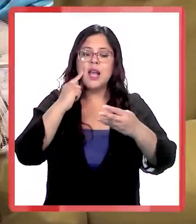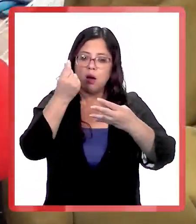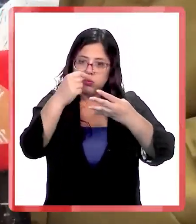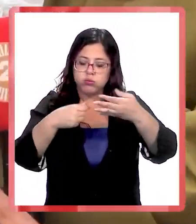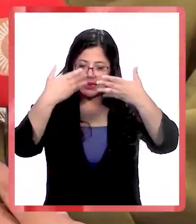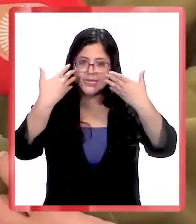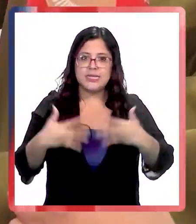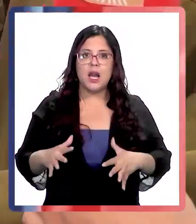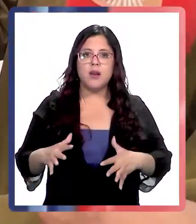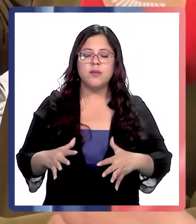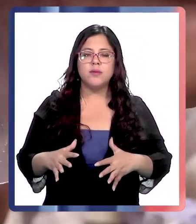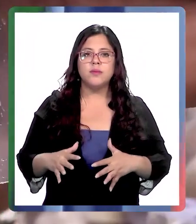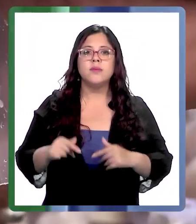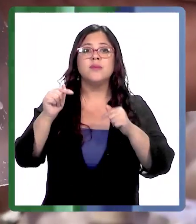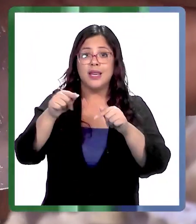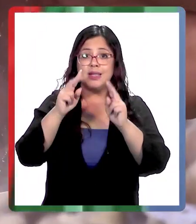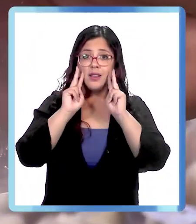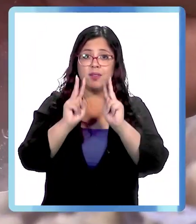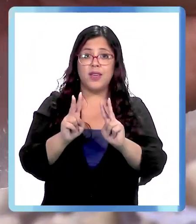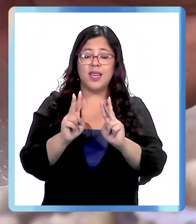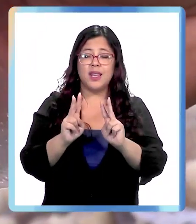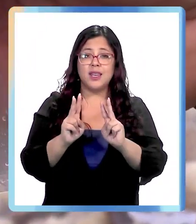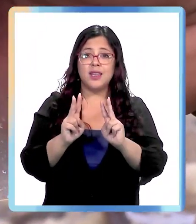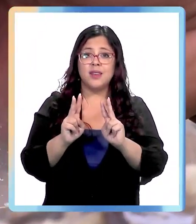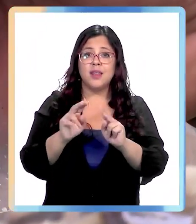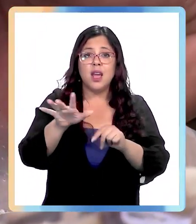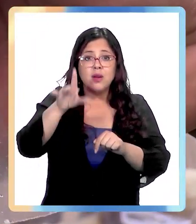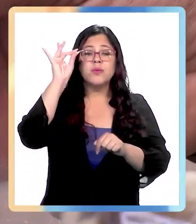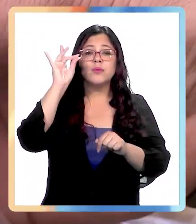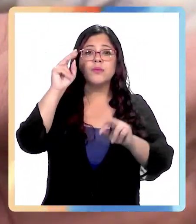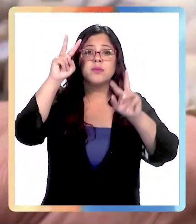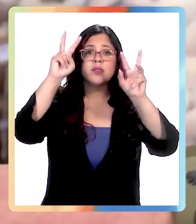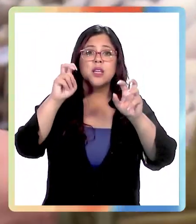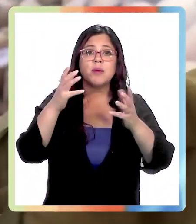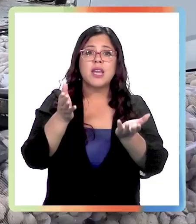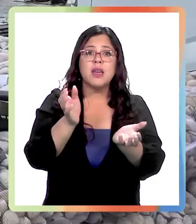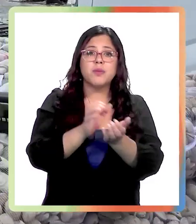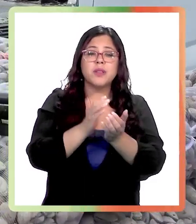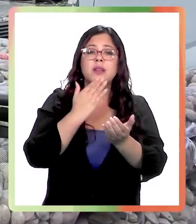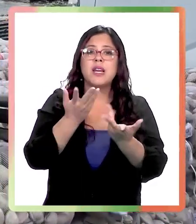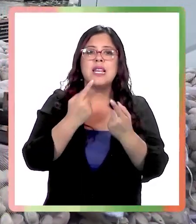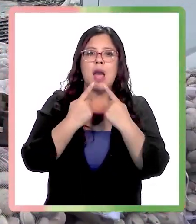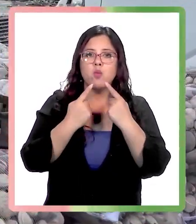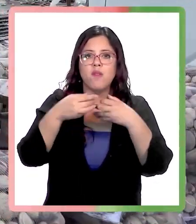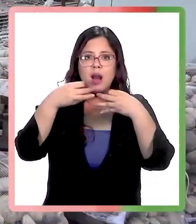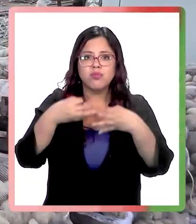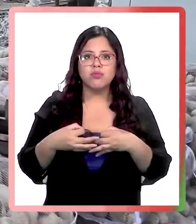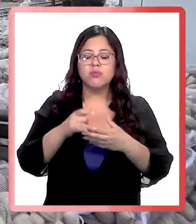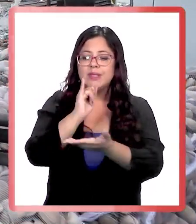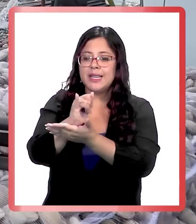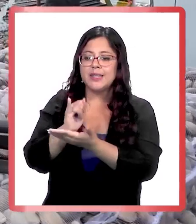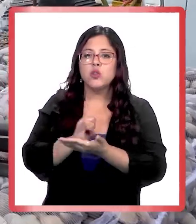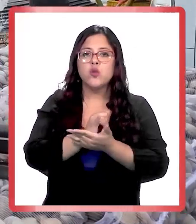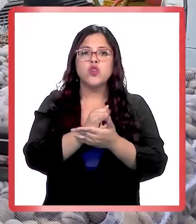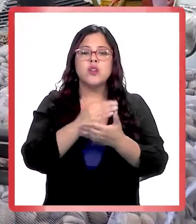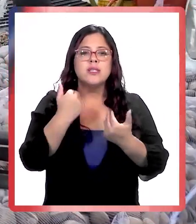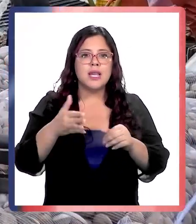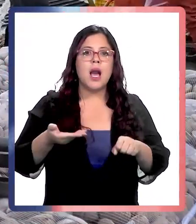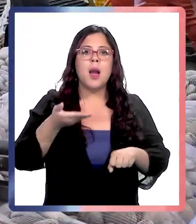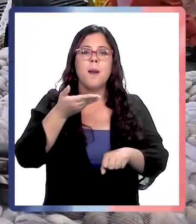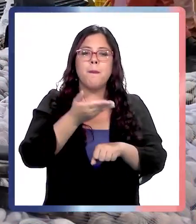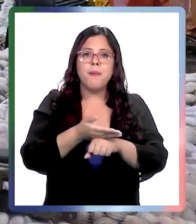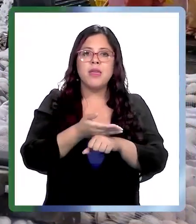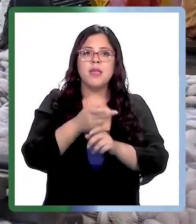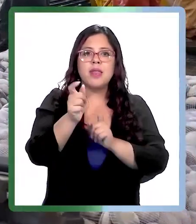es la identificación, el patrón, la almeja y la procedencia. Las instituciones hicieron un llamado en conjunto